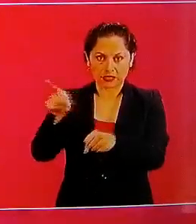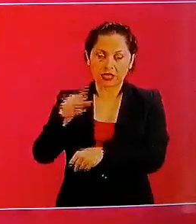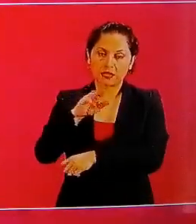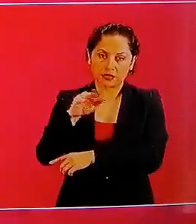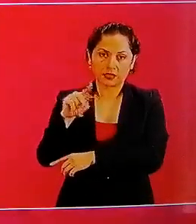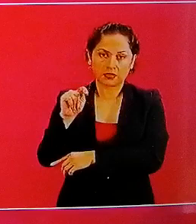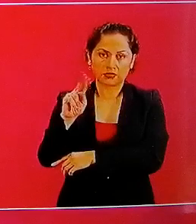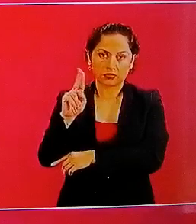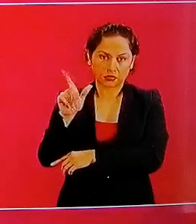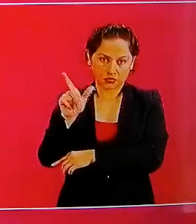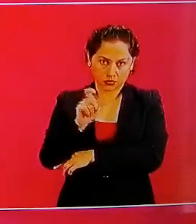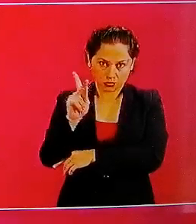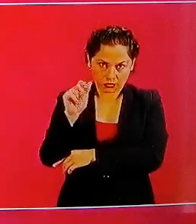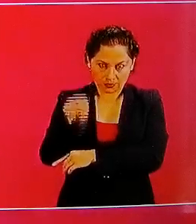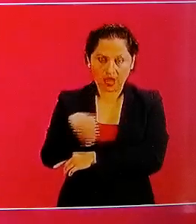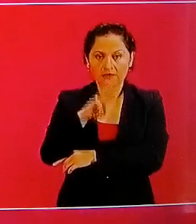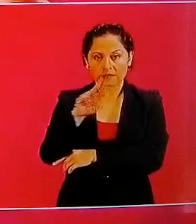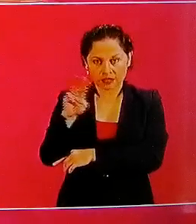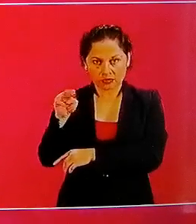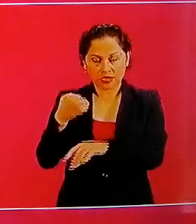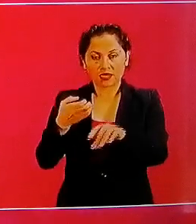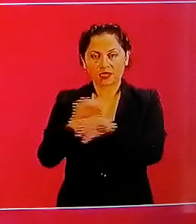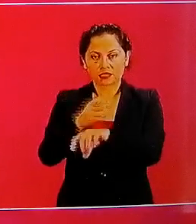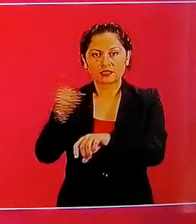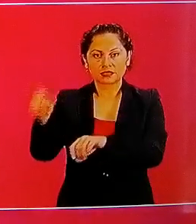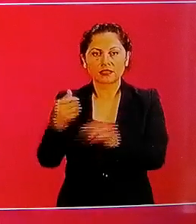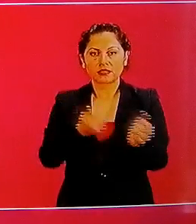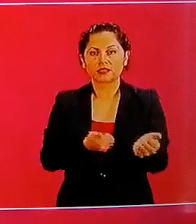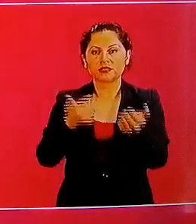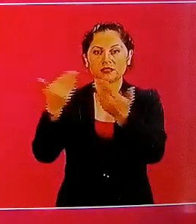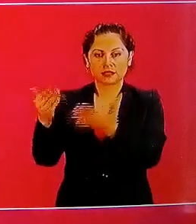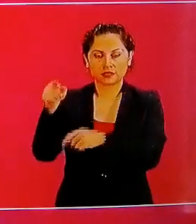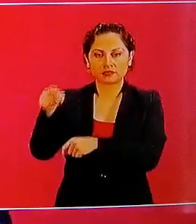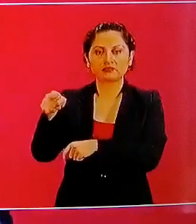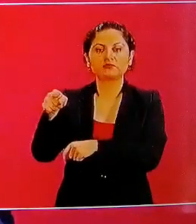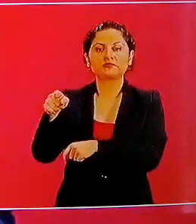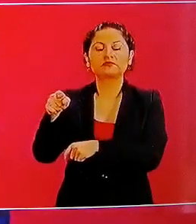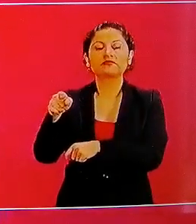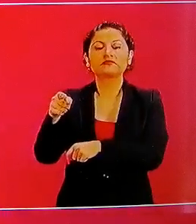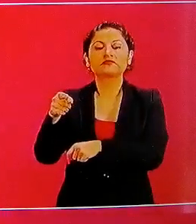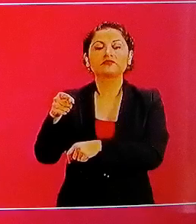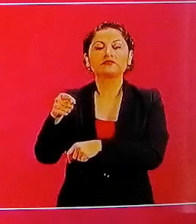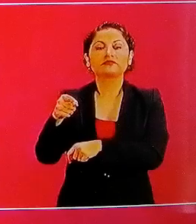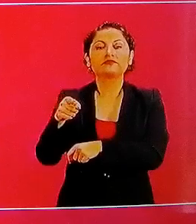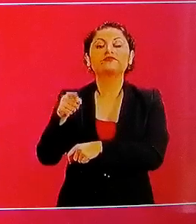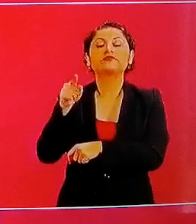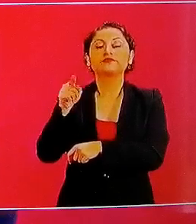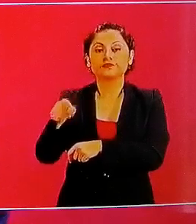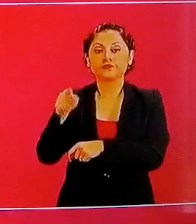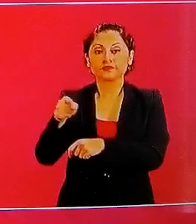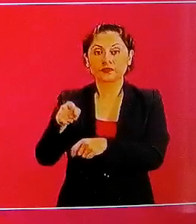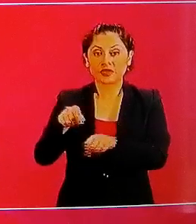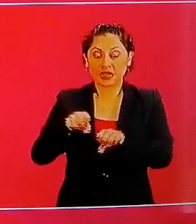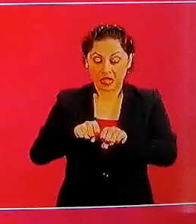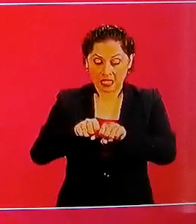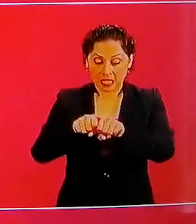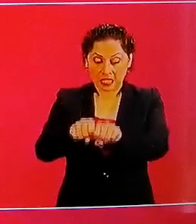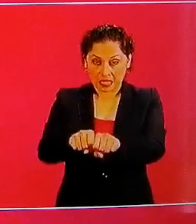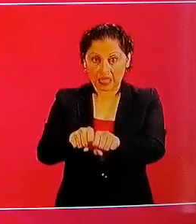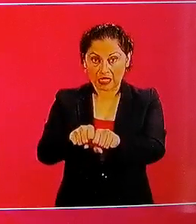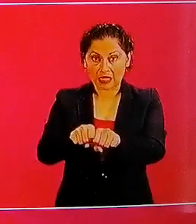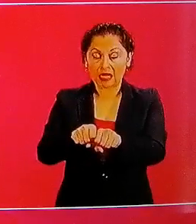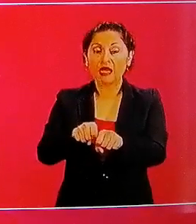otros Tuxpans que hay, Tuxpan, Michoacán, lo trasladan al Hospital Civil de Morelia. Llega el paciente, en el triage le indican que tiene que hacerse